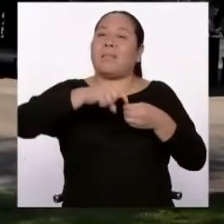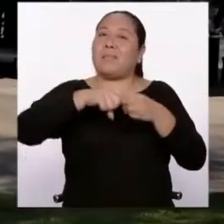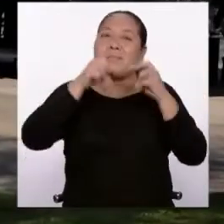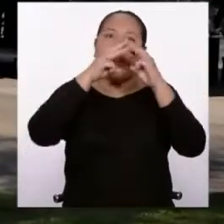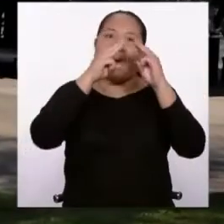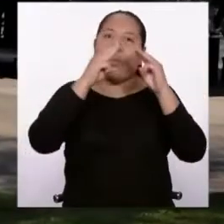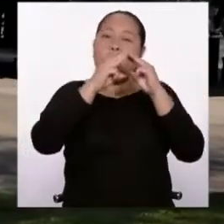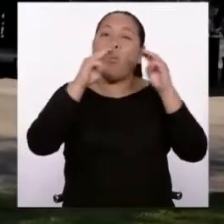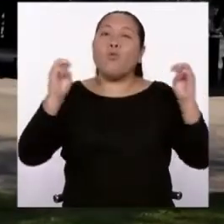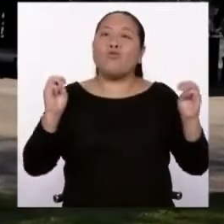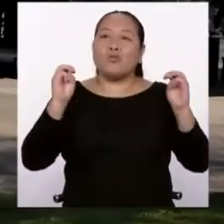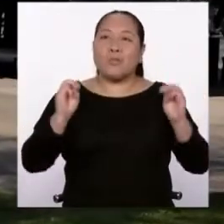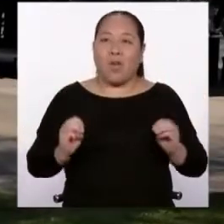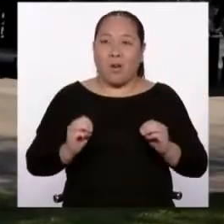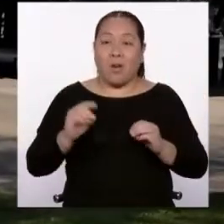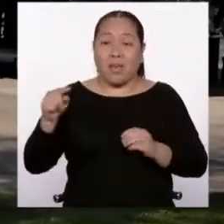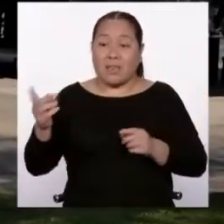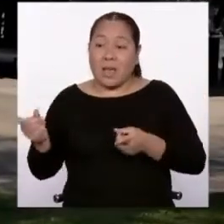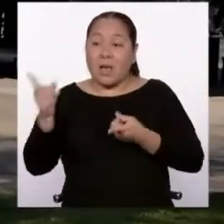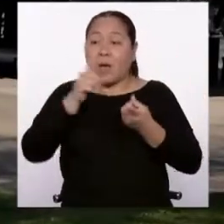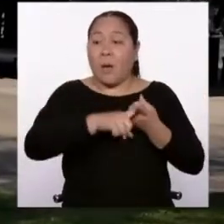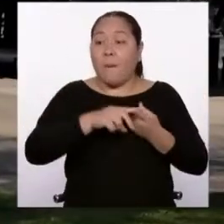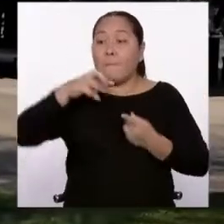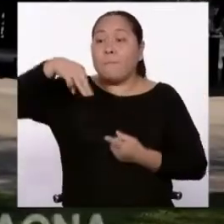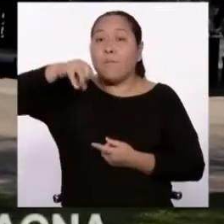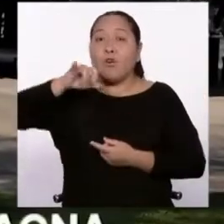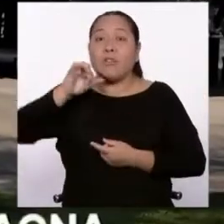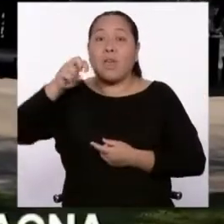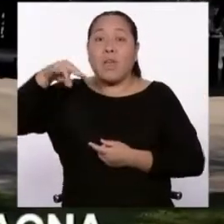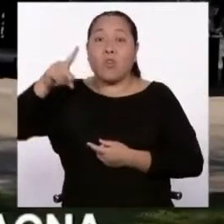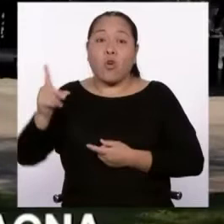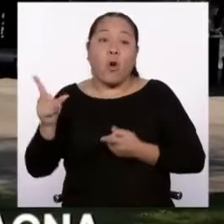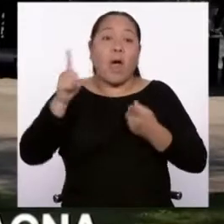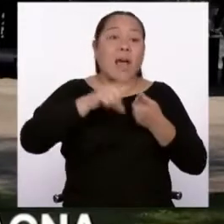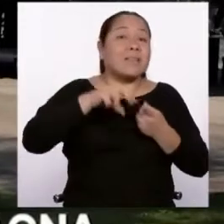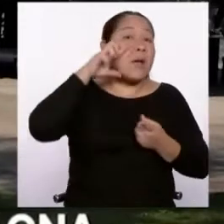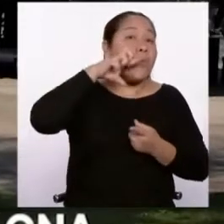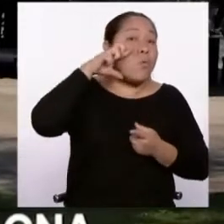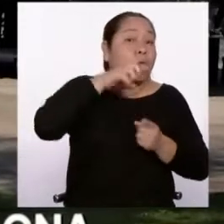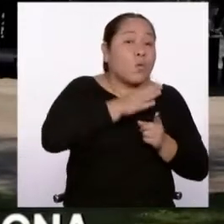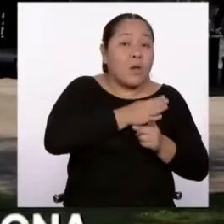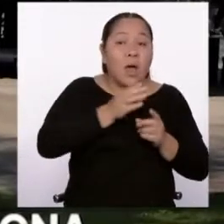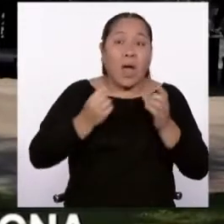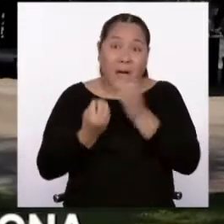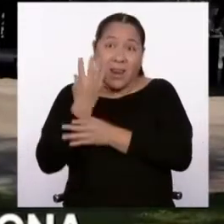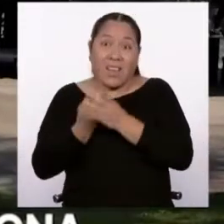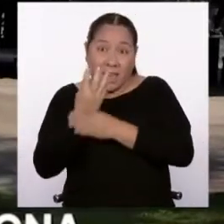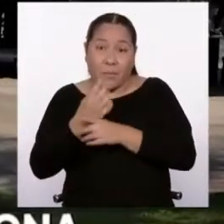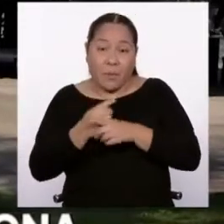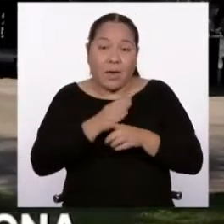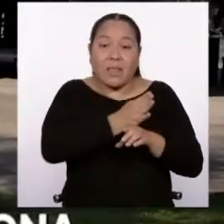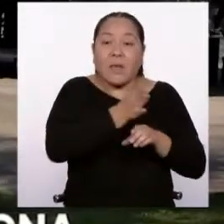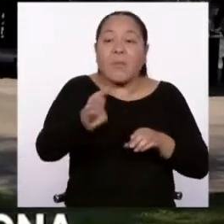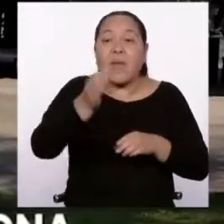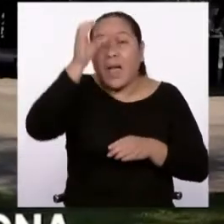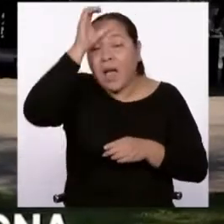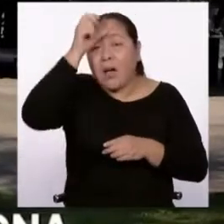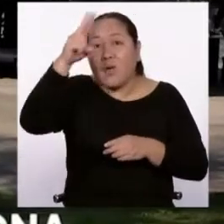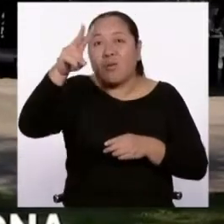ferrocarril iba de Mollendo a Puno, pasando por Arequipa, y de ahí a Cusco, pasando por la cordillera de los Andes.